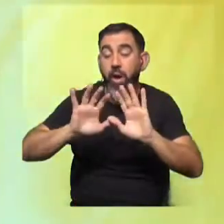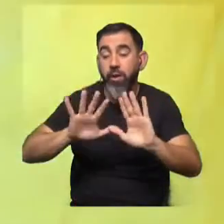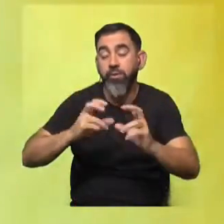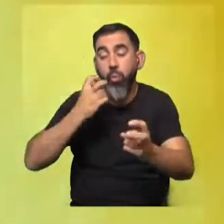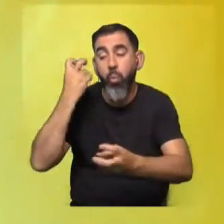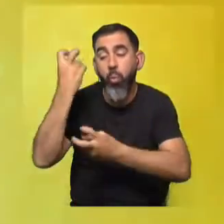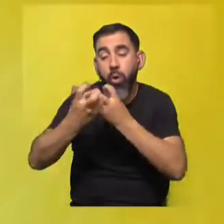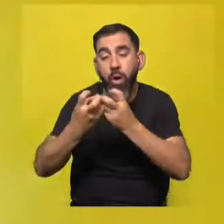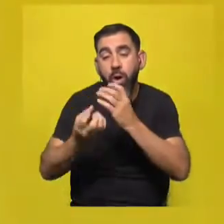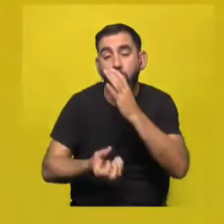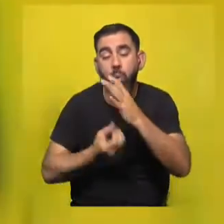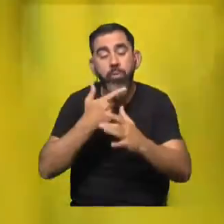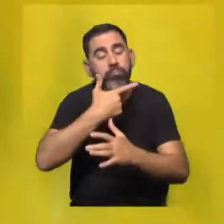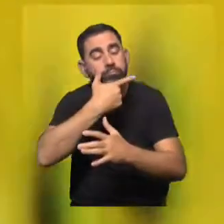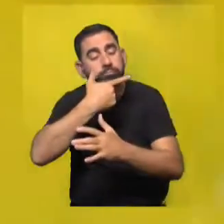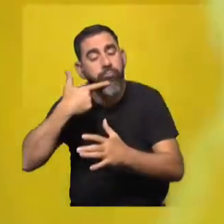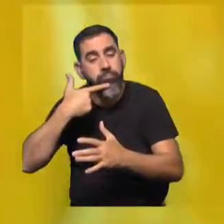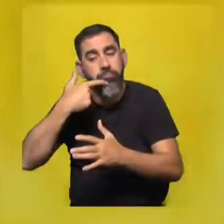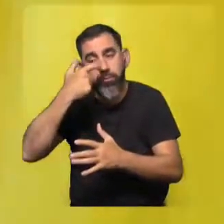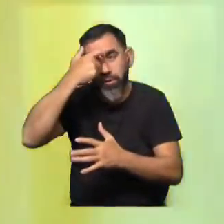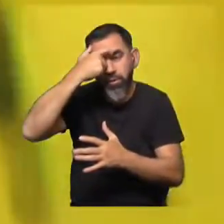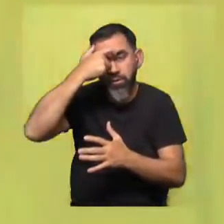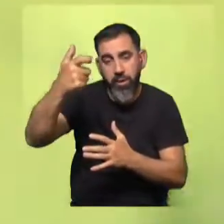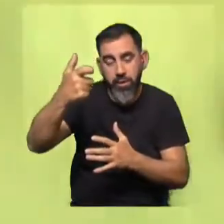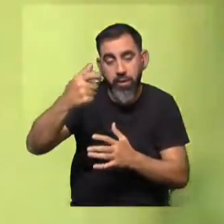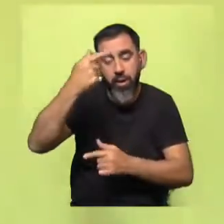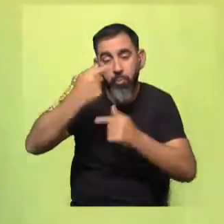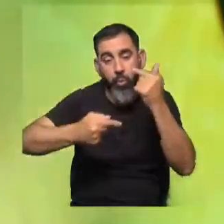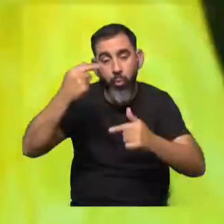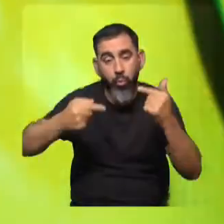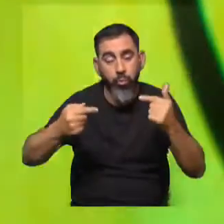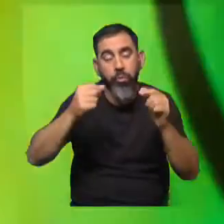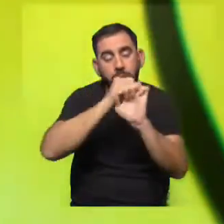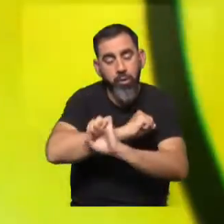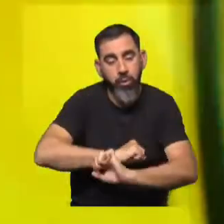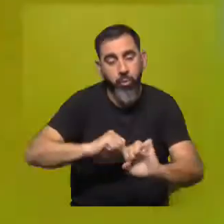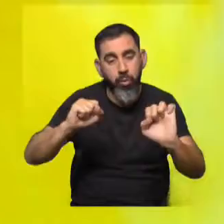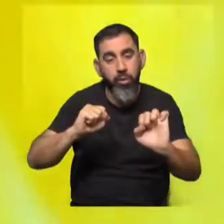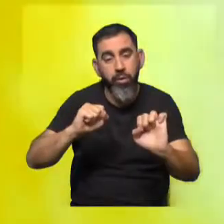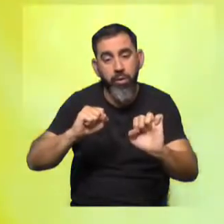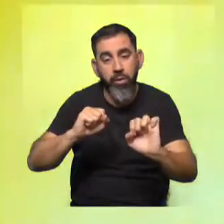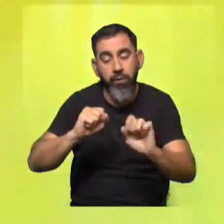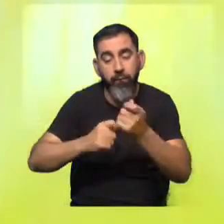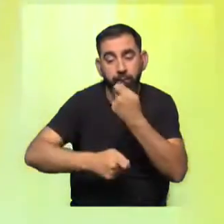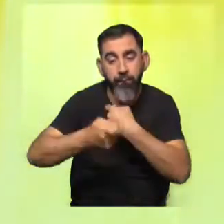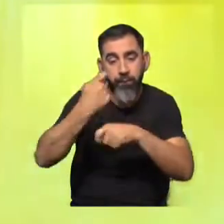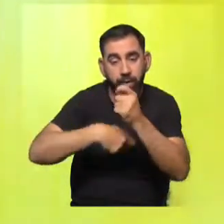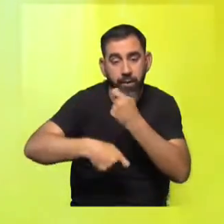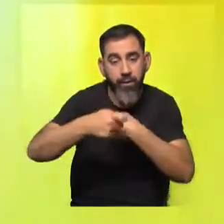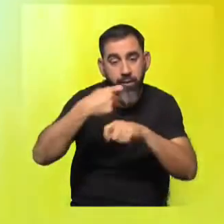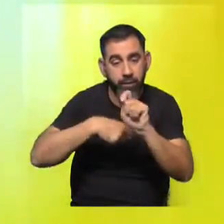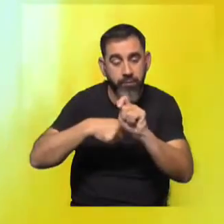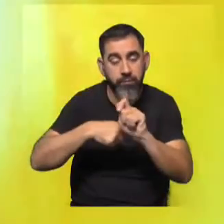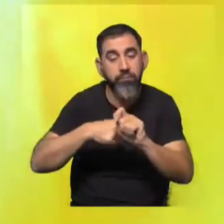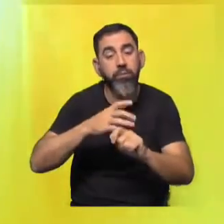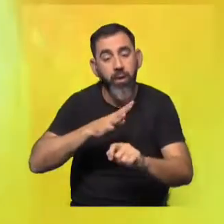buscar nuevos sabores, nuevas técnicas, nuevos productos que permitan encontrar nichos de mercado inexplorados.